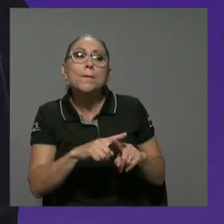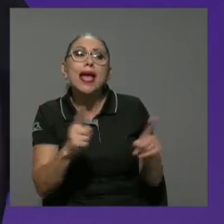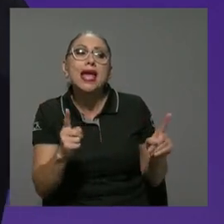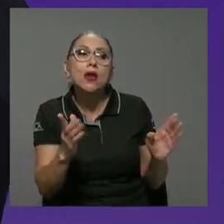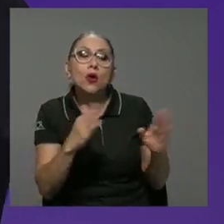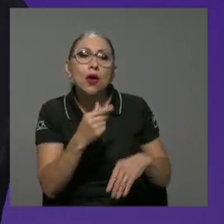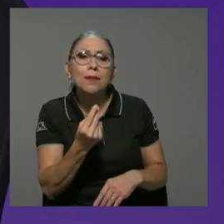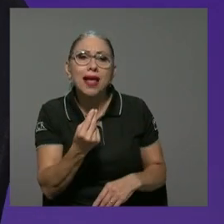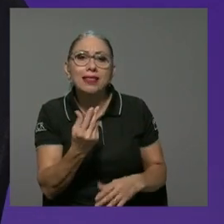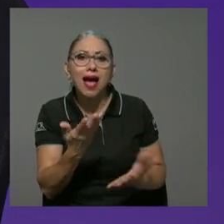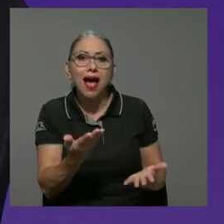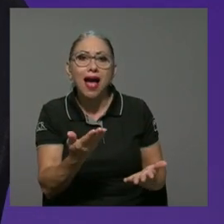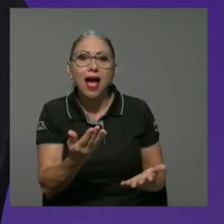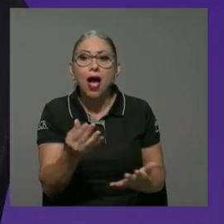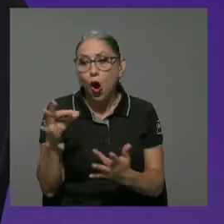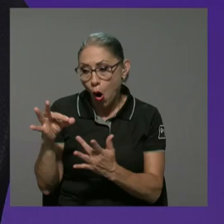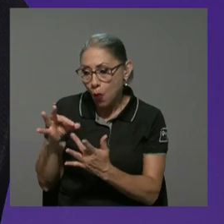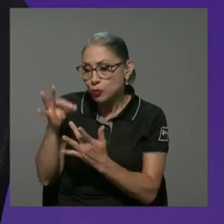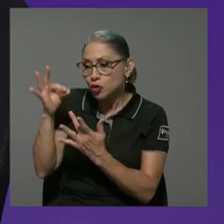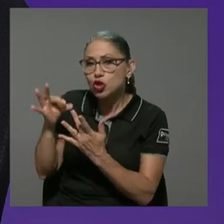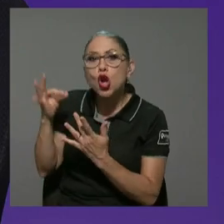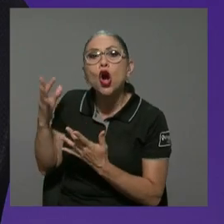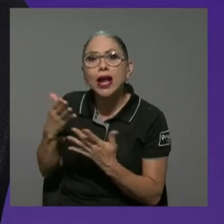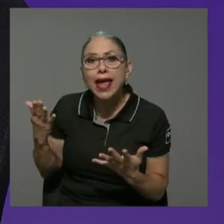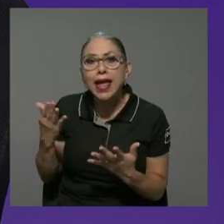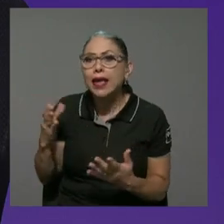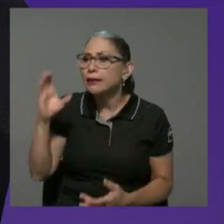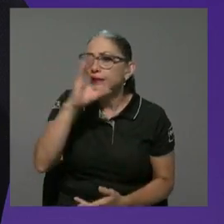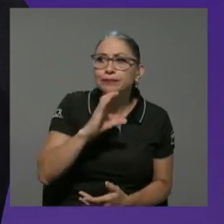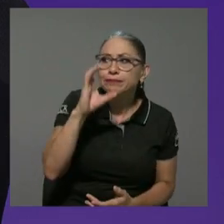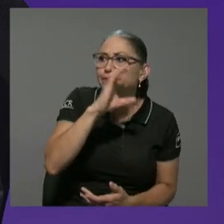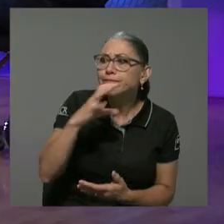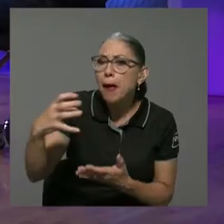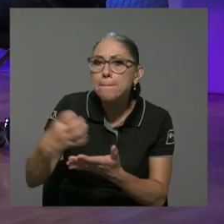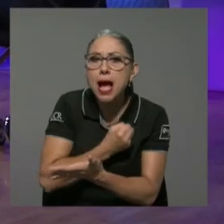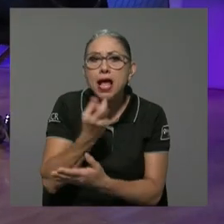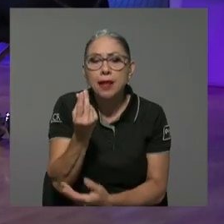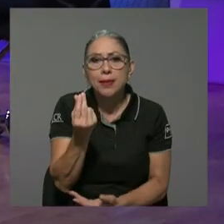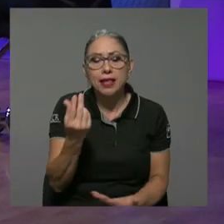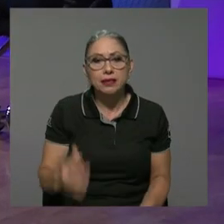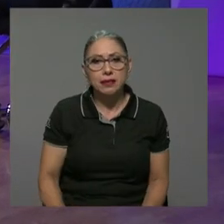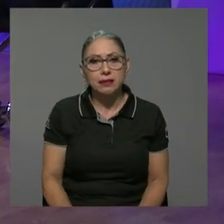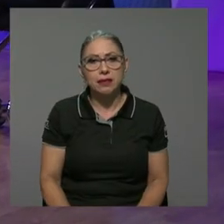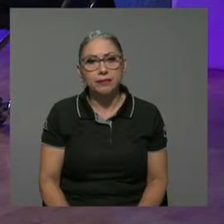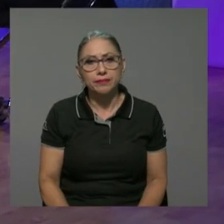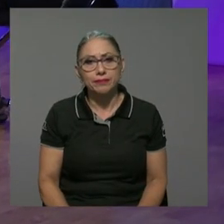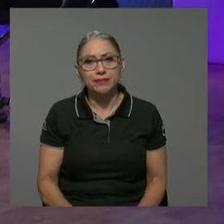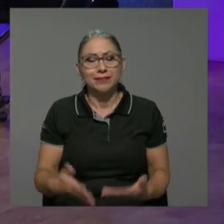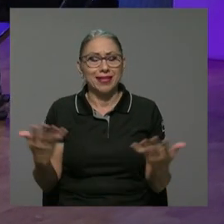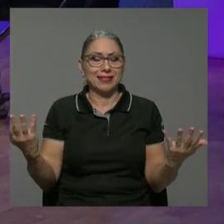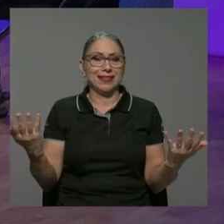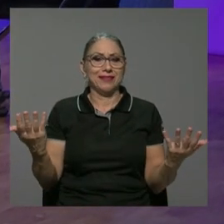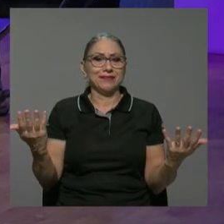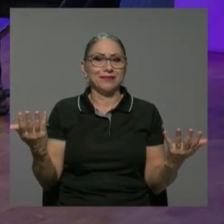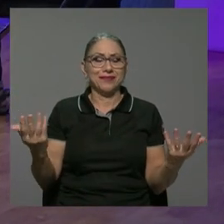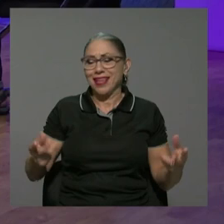otra opción, conseguir la plata, ¿verdad? Es decir, es que el gasto